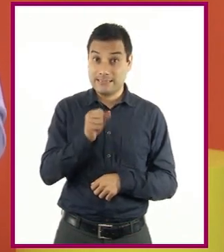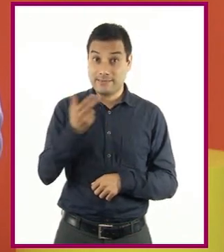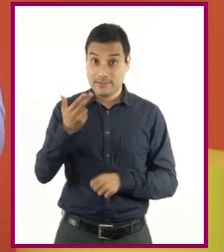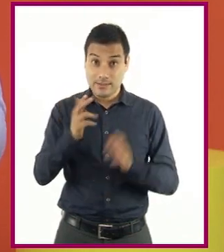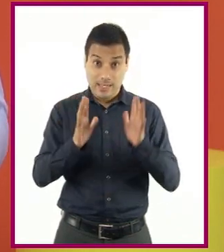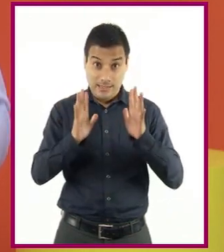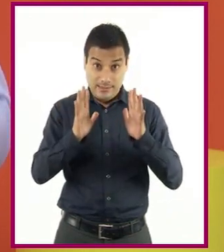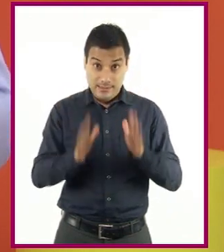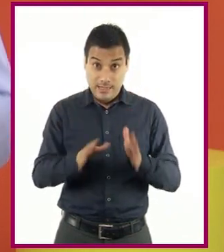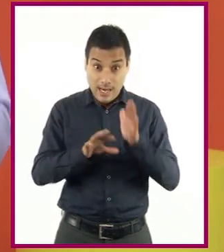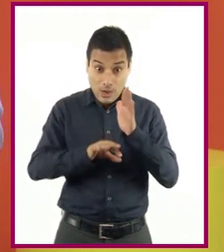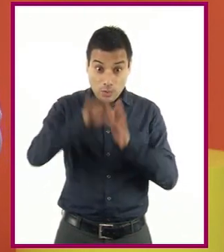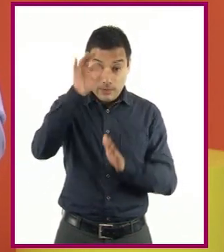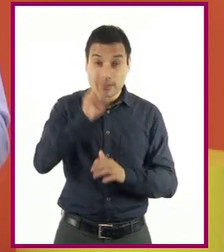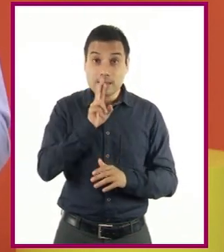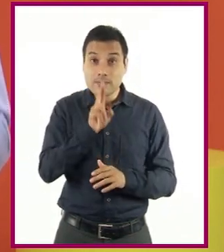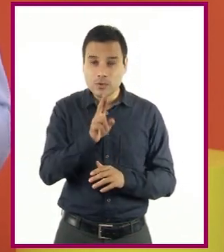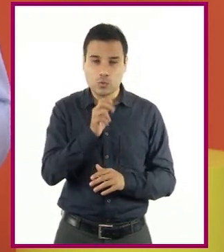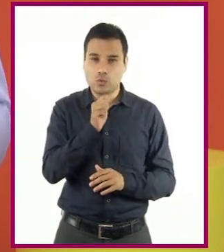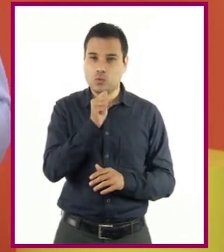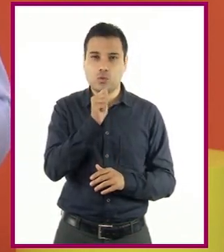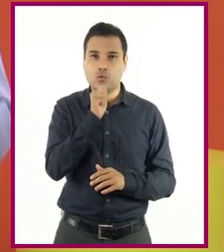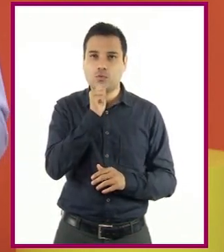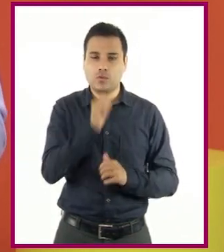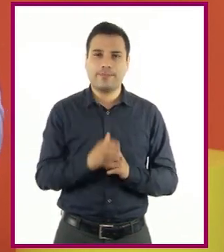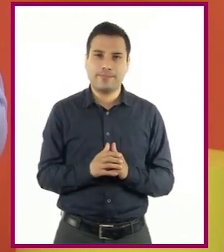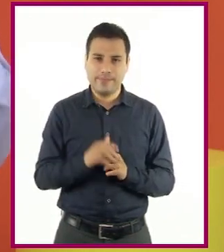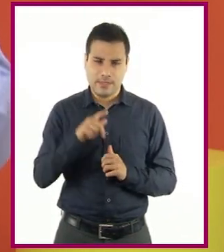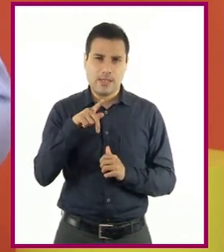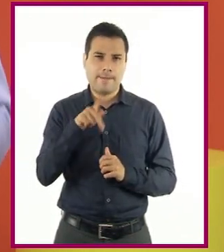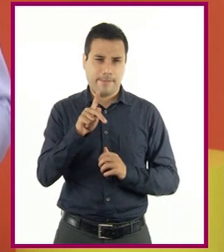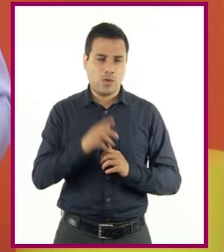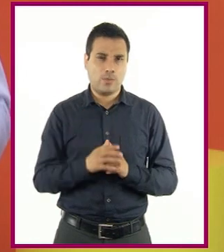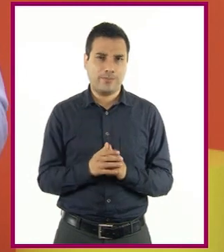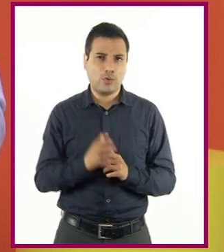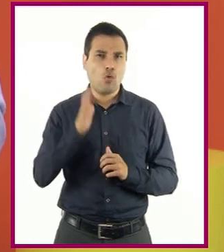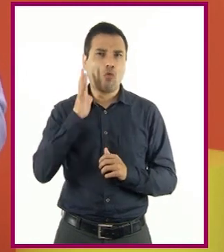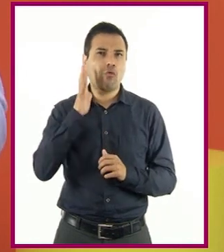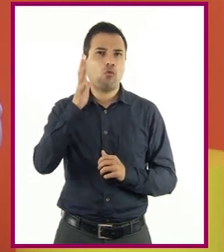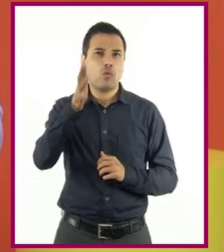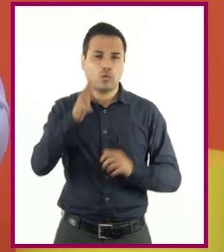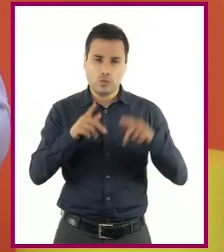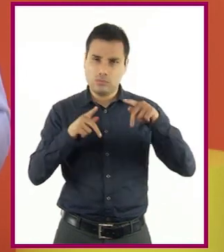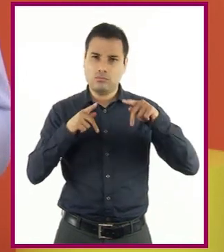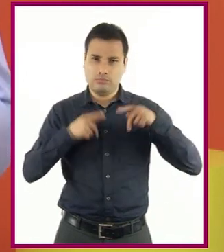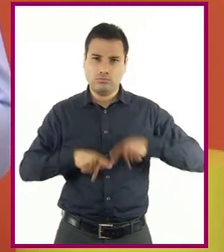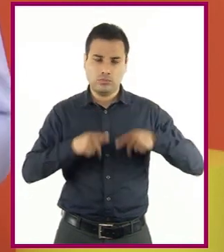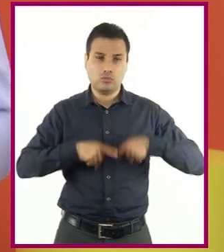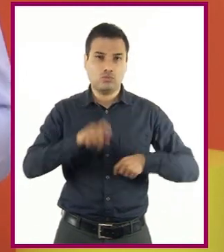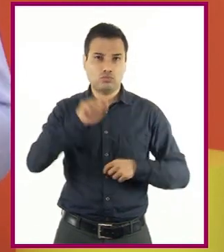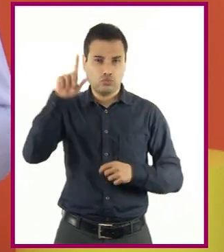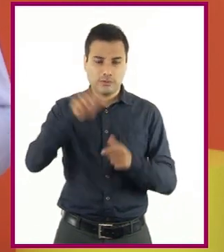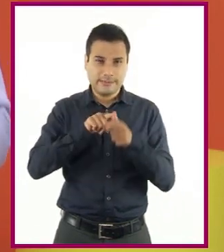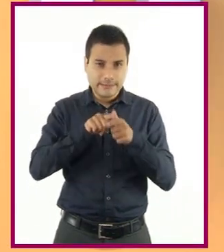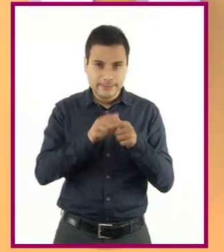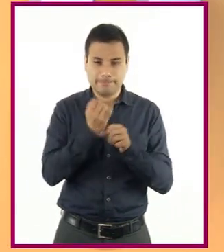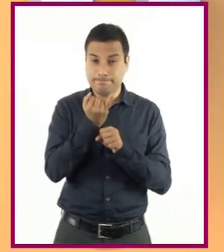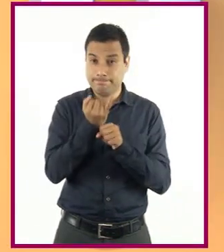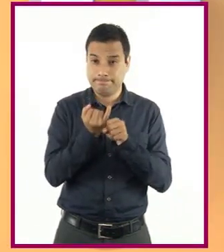consiguió, pero eso sí, dejó el terreno preparado para que futuras generaciones sigan en busca de este